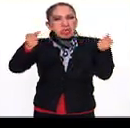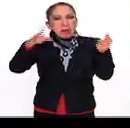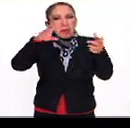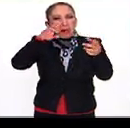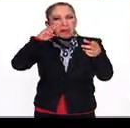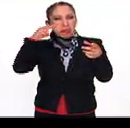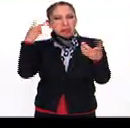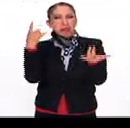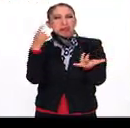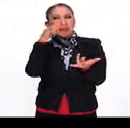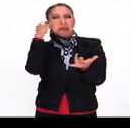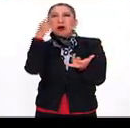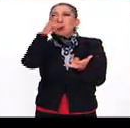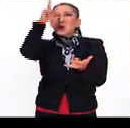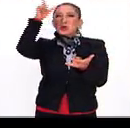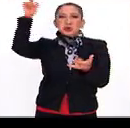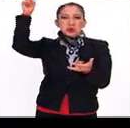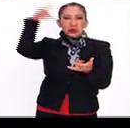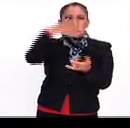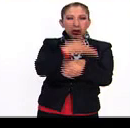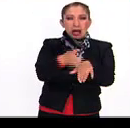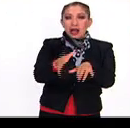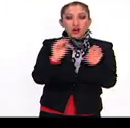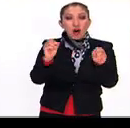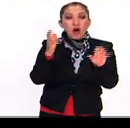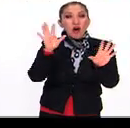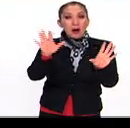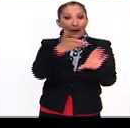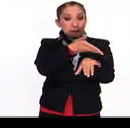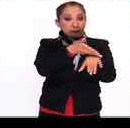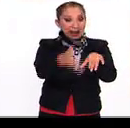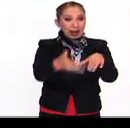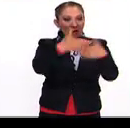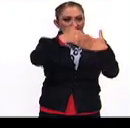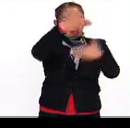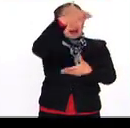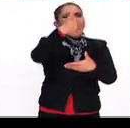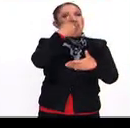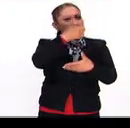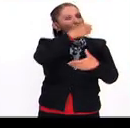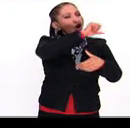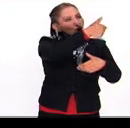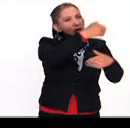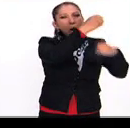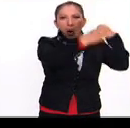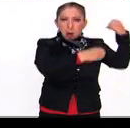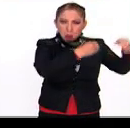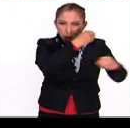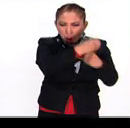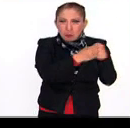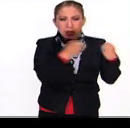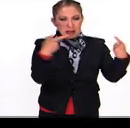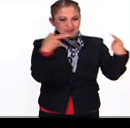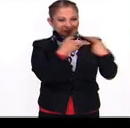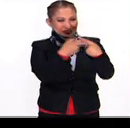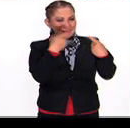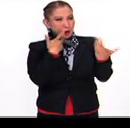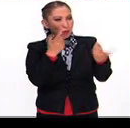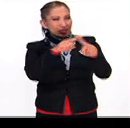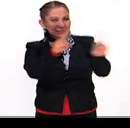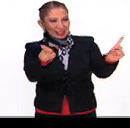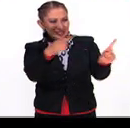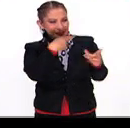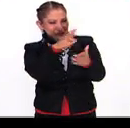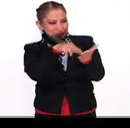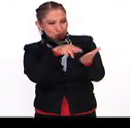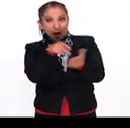no se mate por el reflejo de las paredes. O sea, hay algo en donde el blanco funciona muy bien en contraste con la pintura, pero no